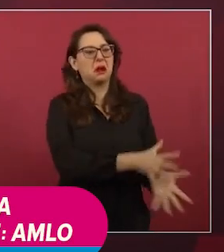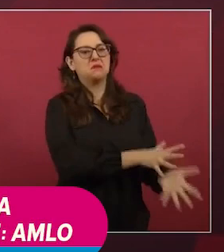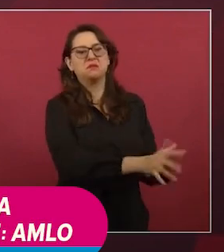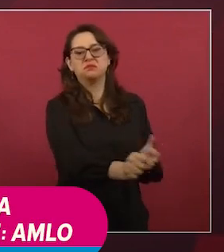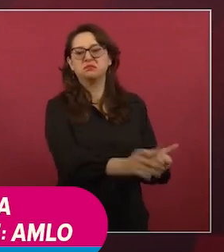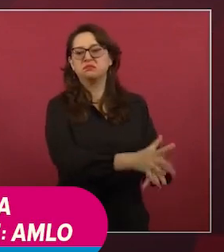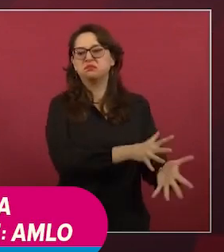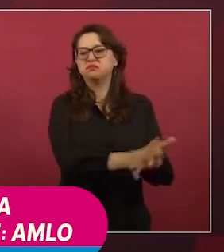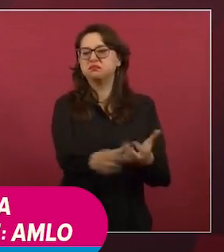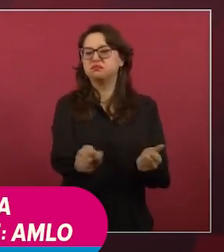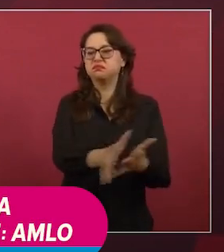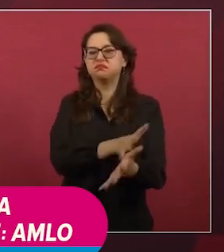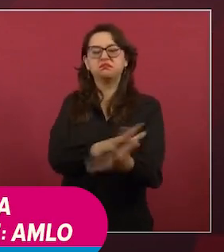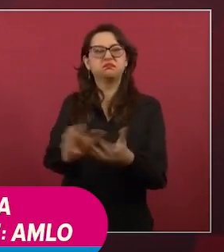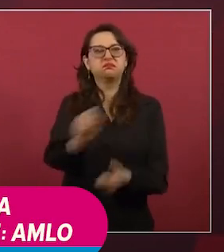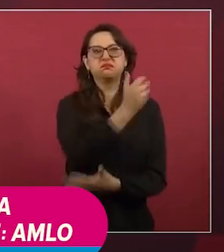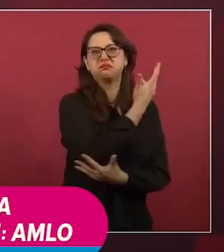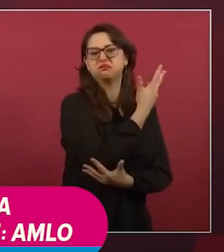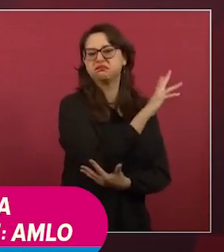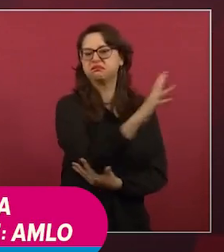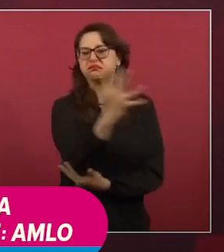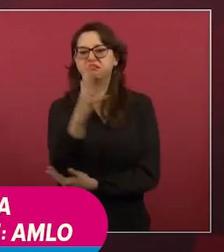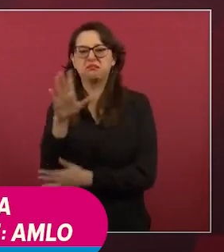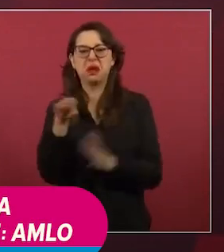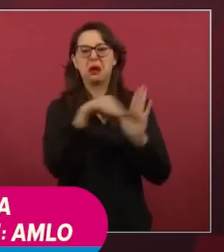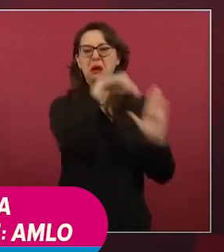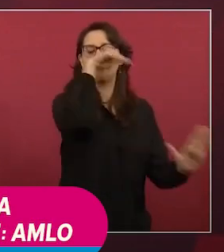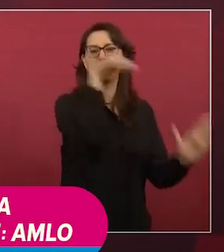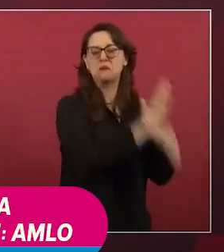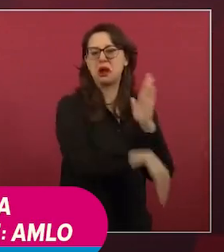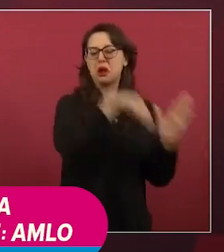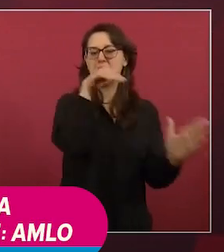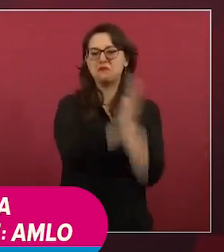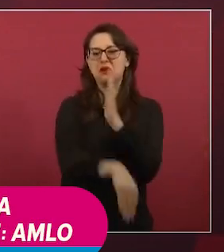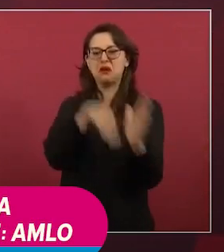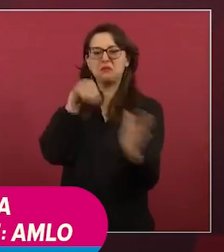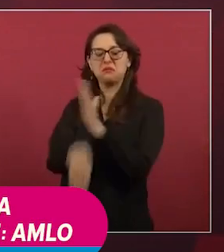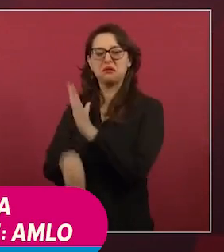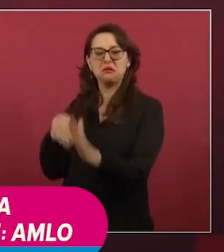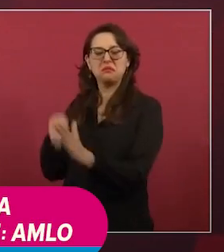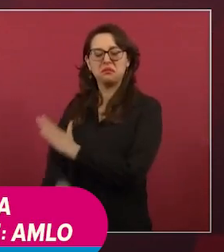el ecocidio que causó esta empresa